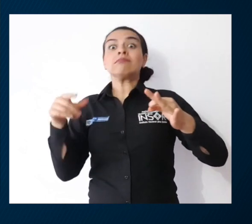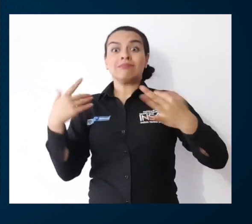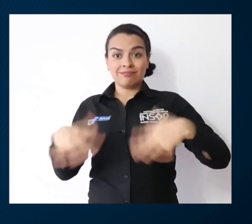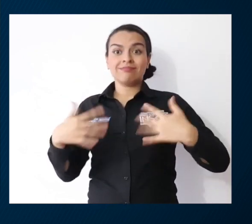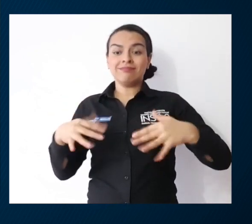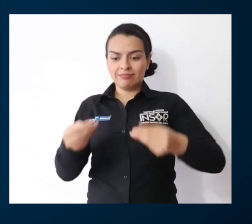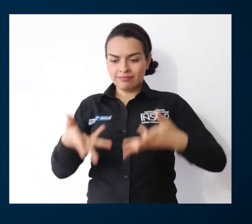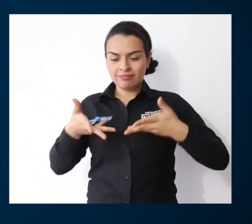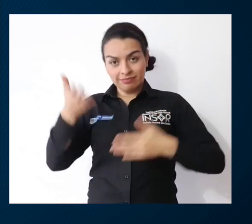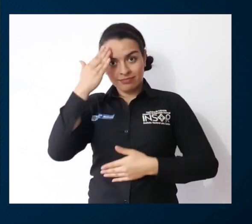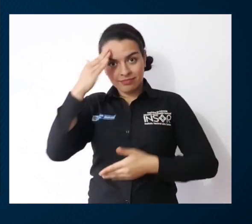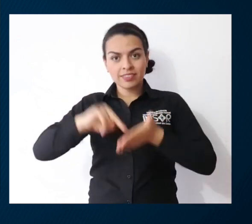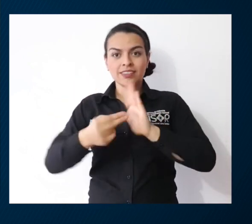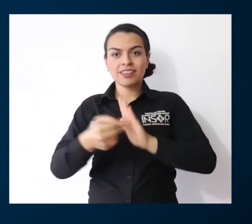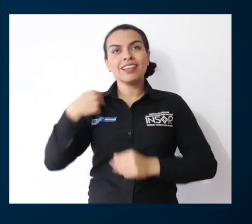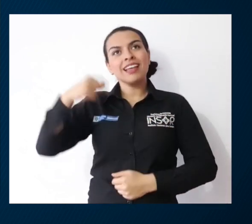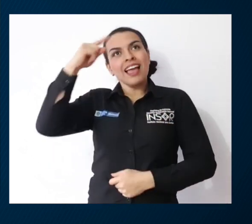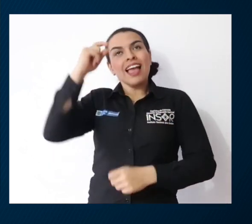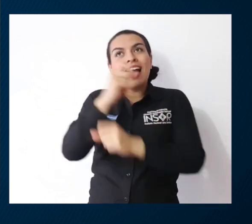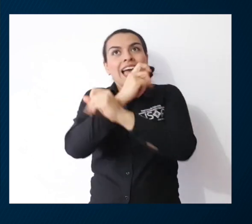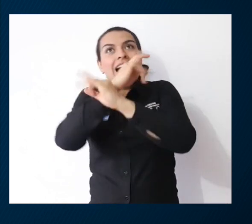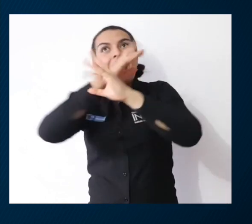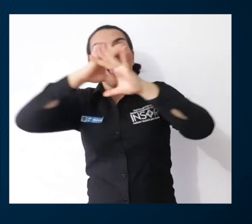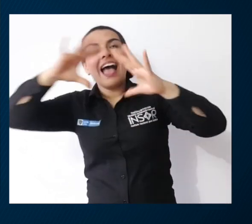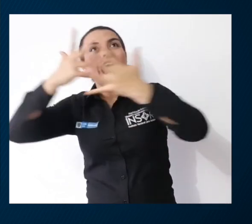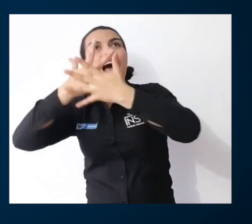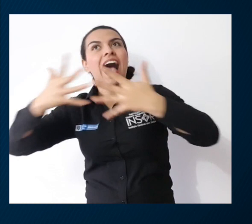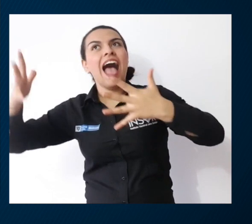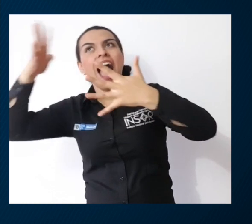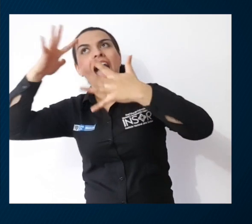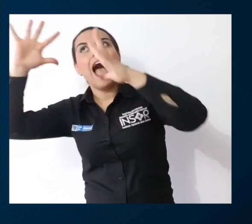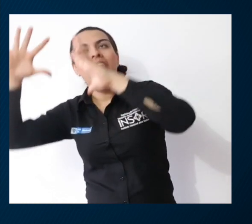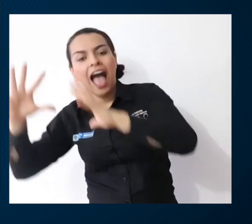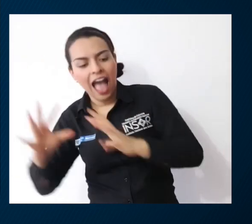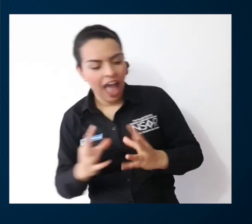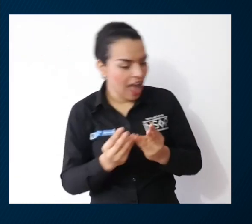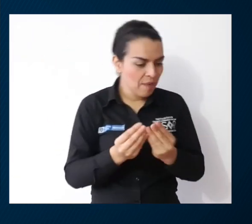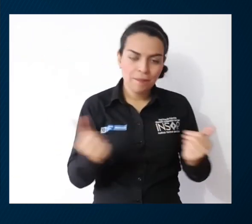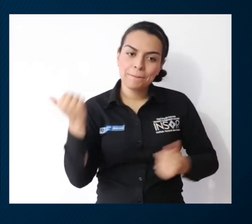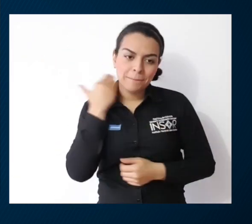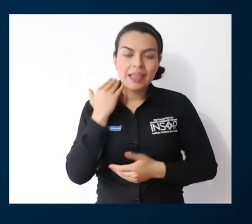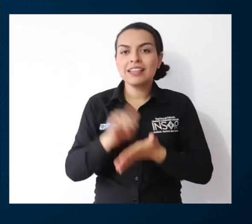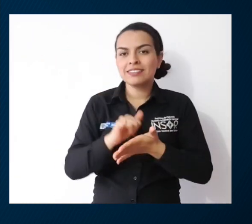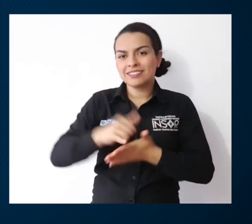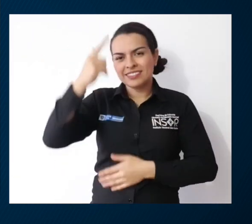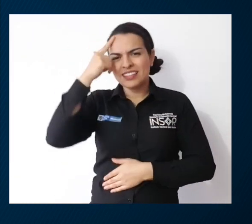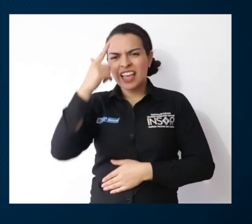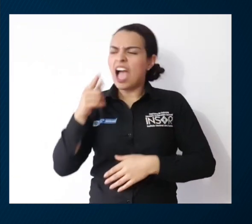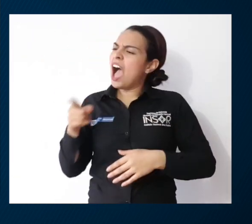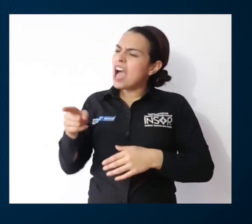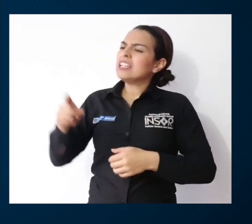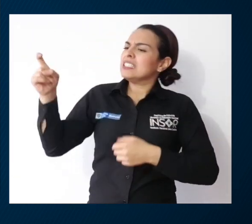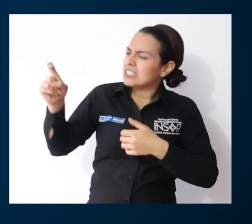todo lo que es sólido se desvanece en el aire, todo esto que considerábamos inamovible, estricto,